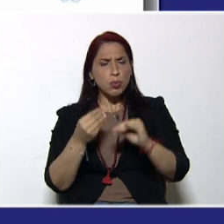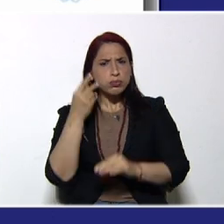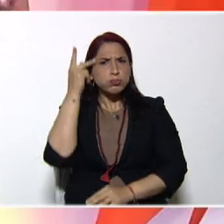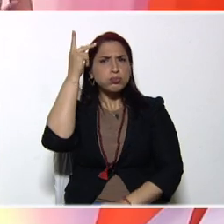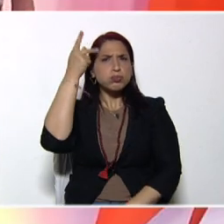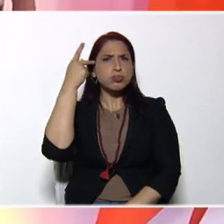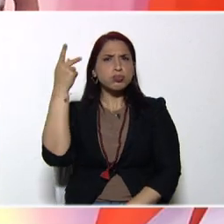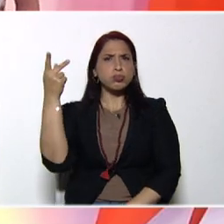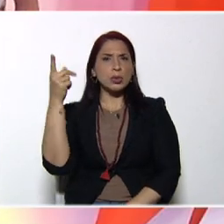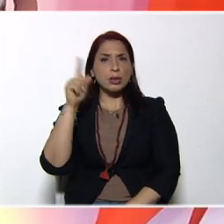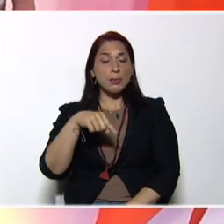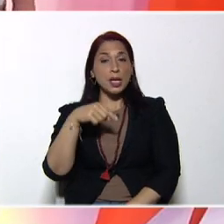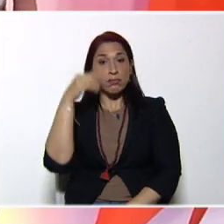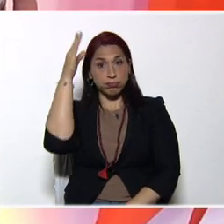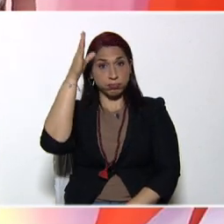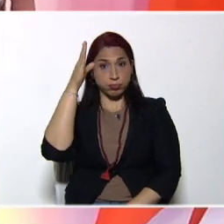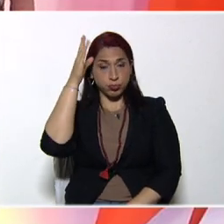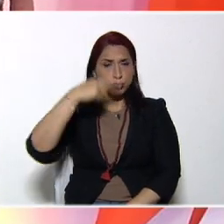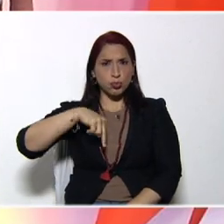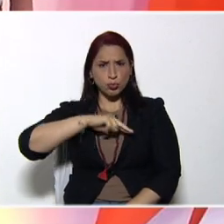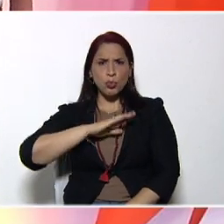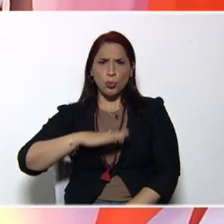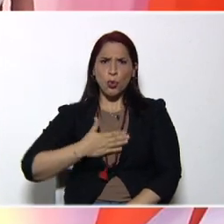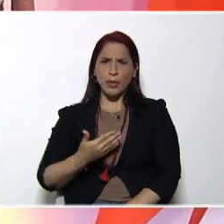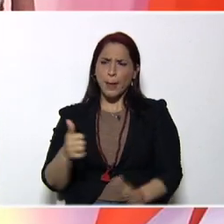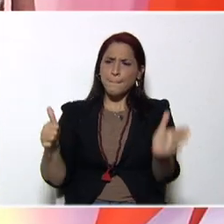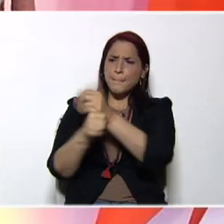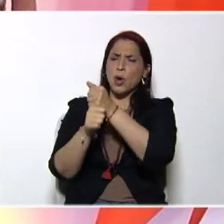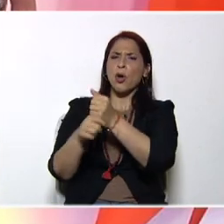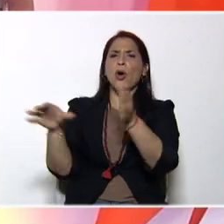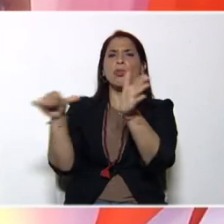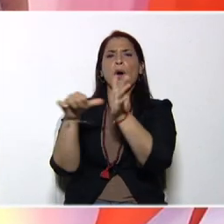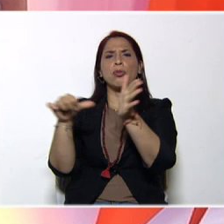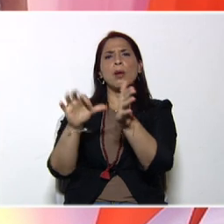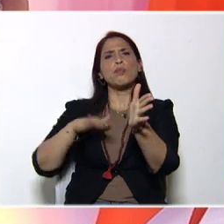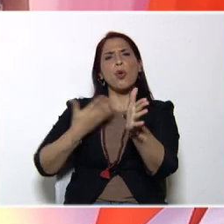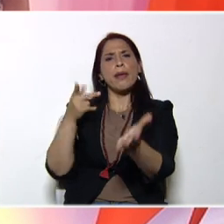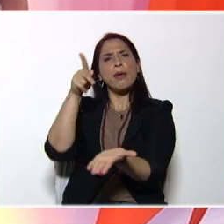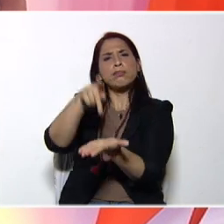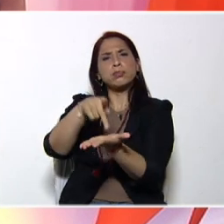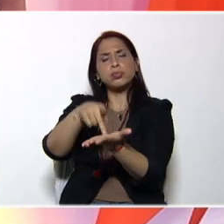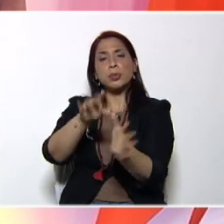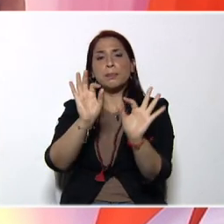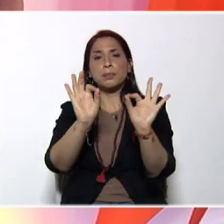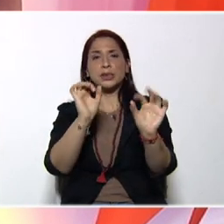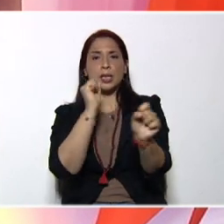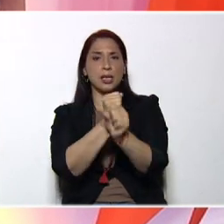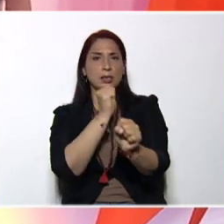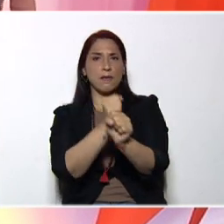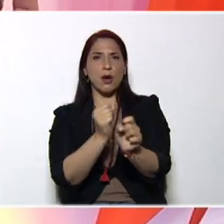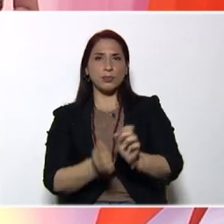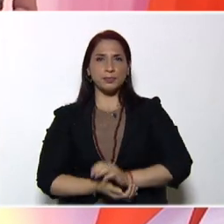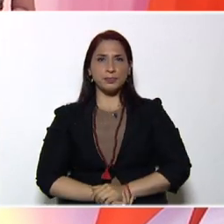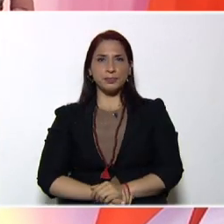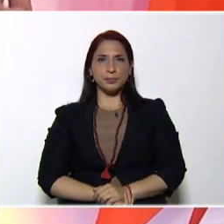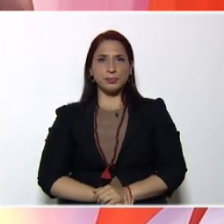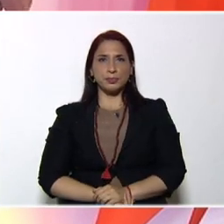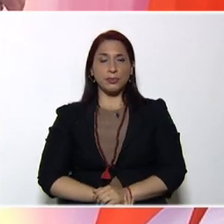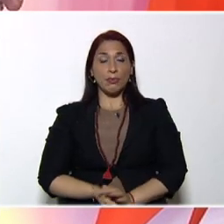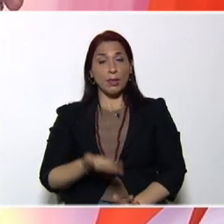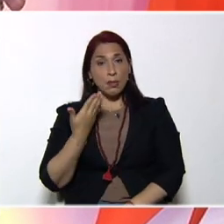potencialidades y esas habilidades nosotros vamos a poder ubicarlos en esa especialidad ocupacional.